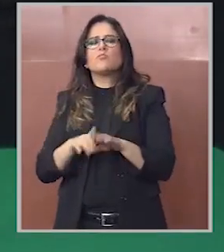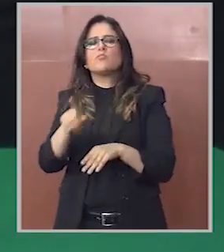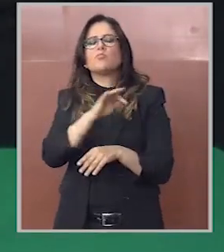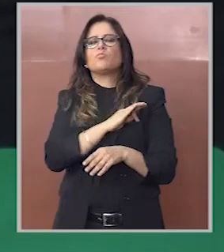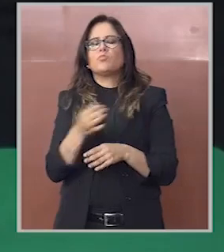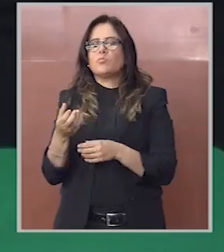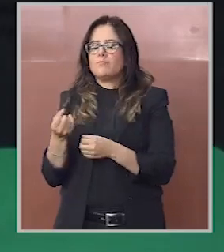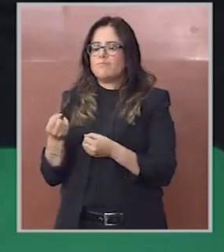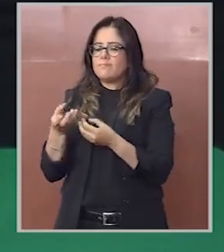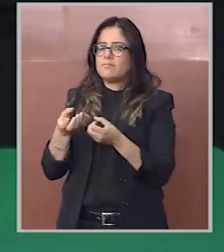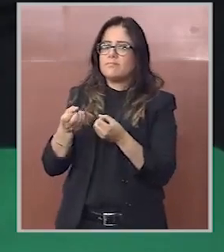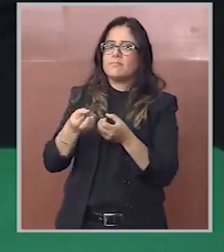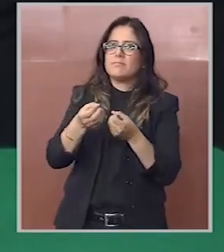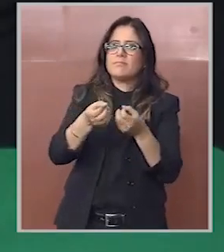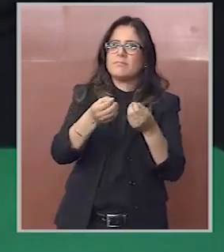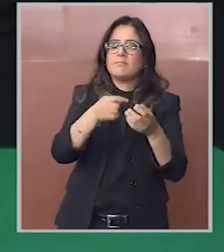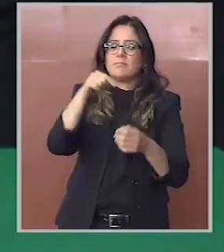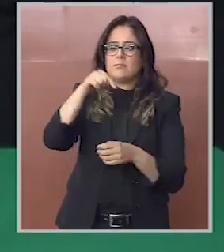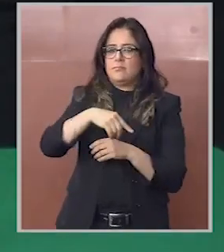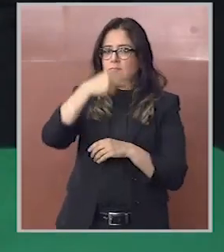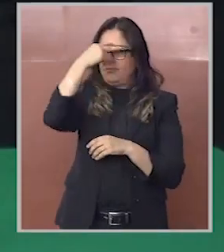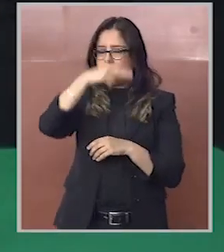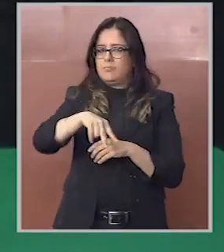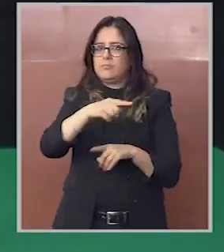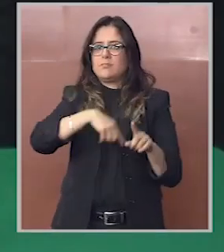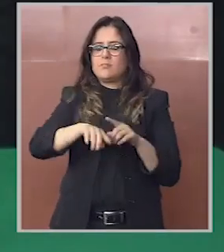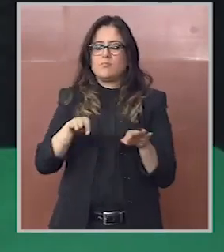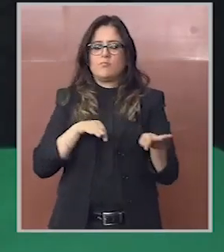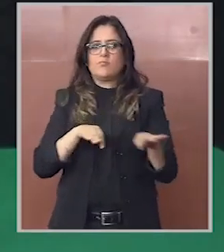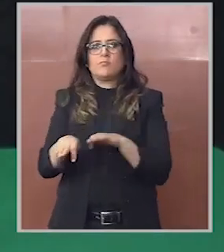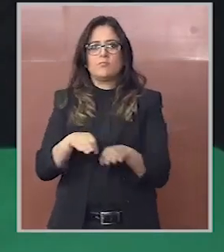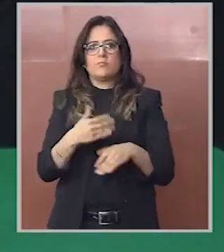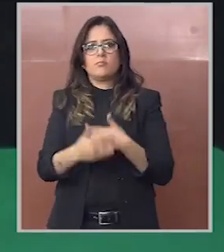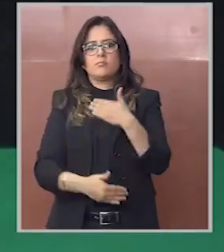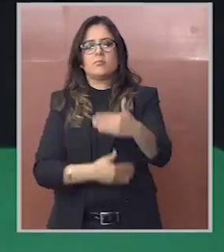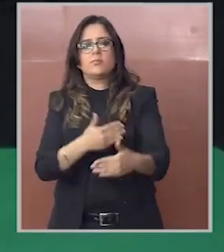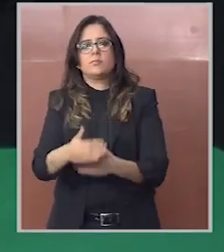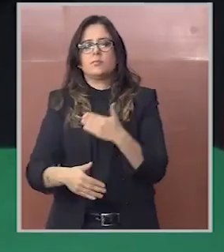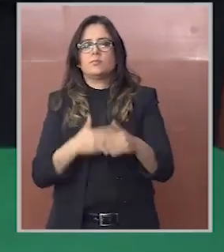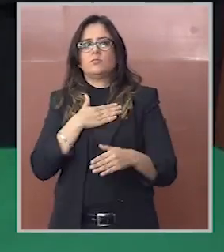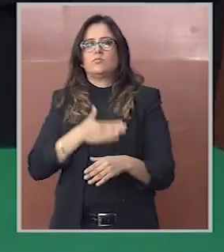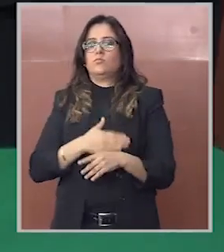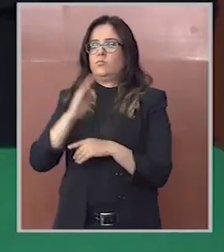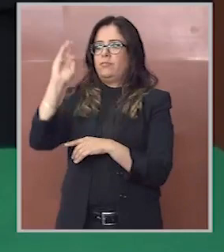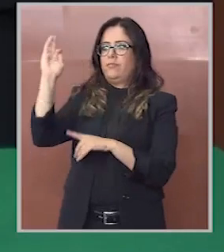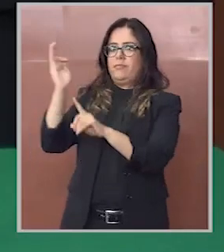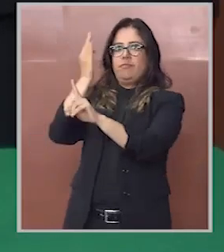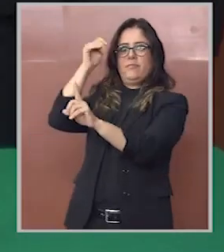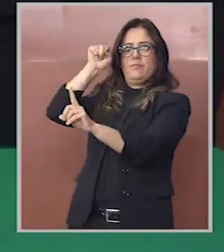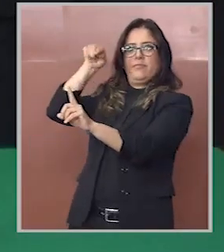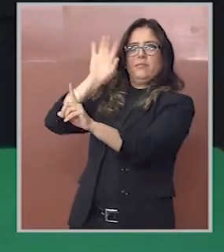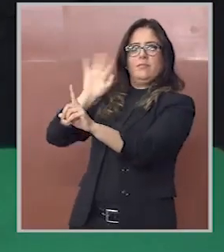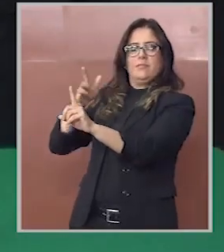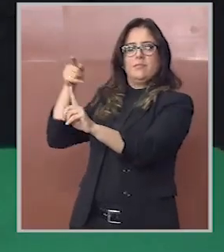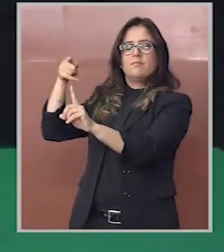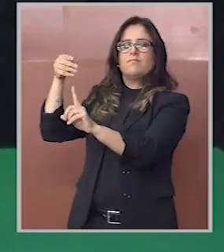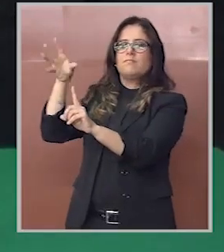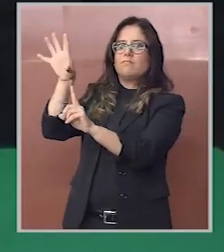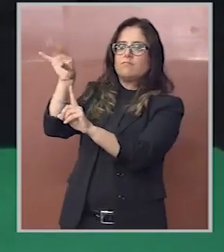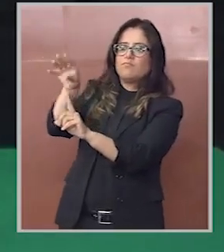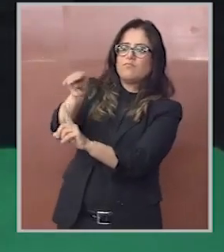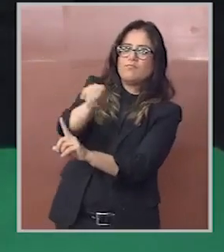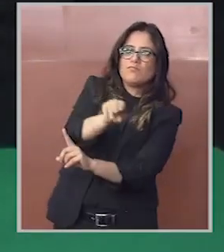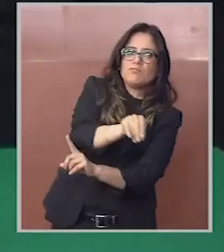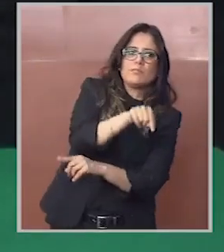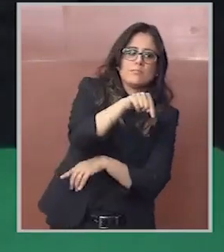ha empezado por la justicia Federal a las otras justicias y en los otros niveles vuelvo